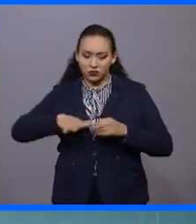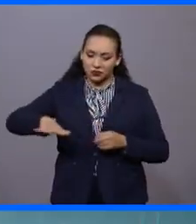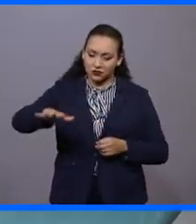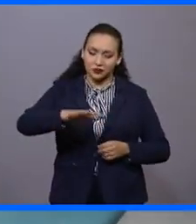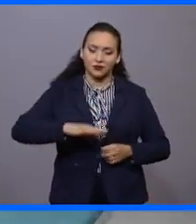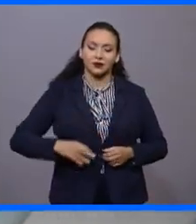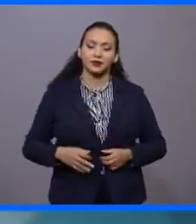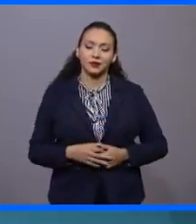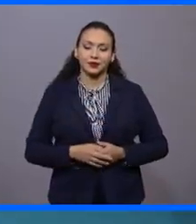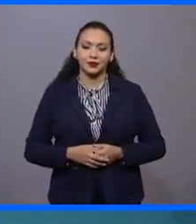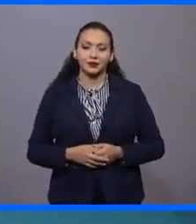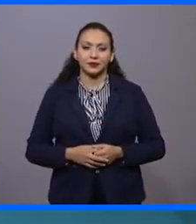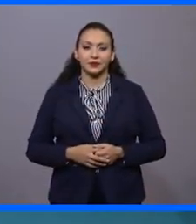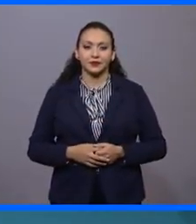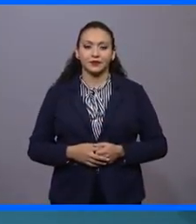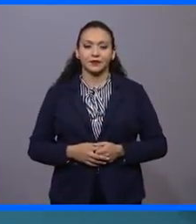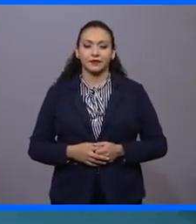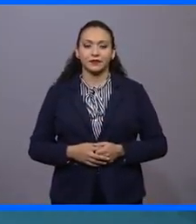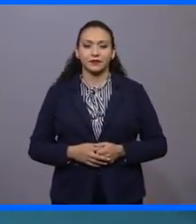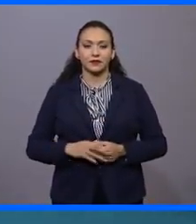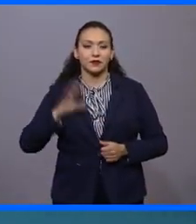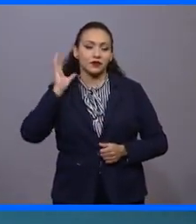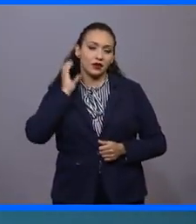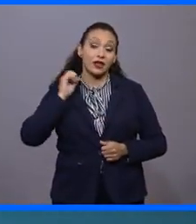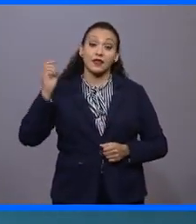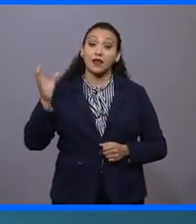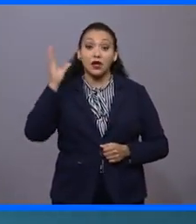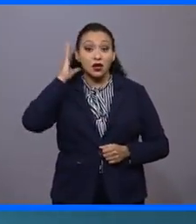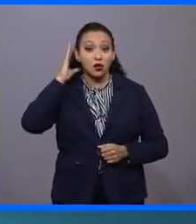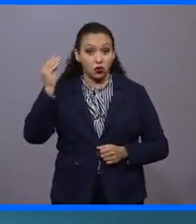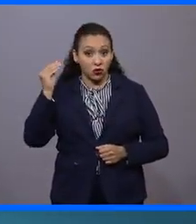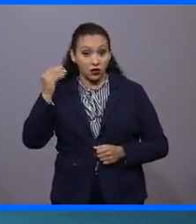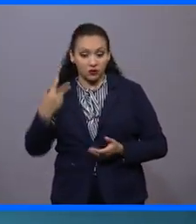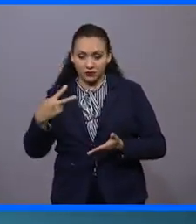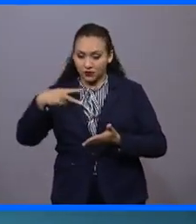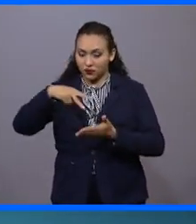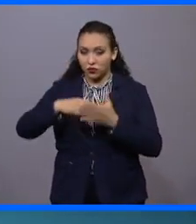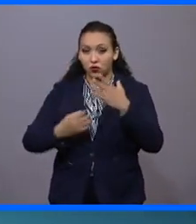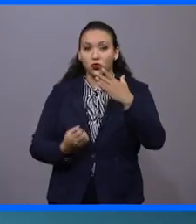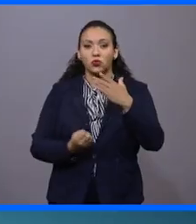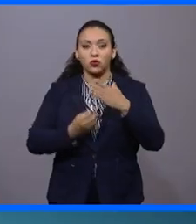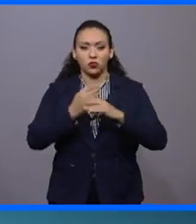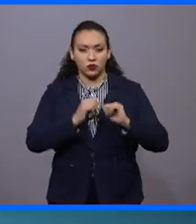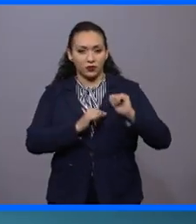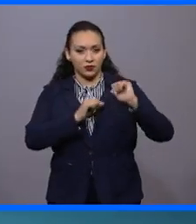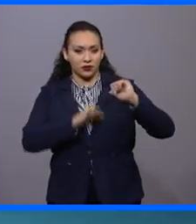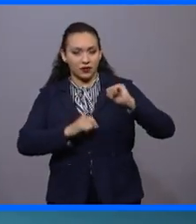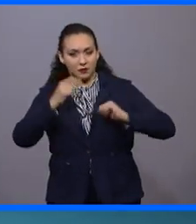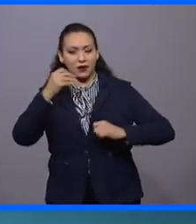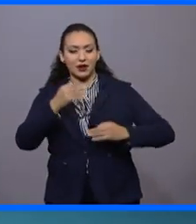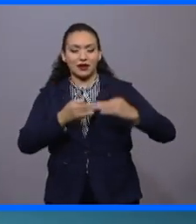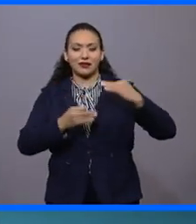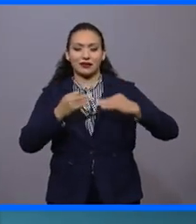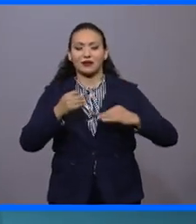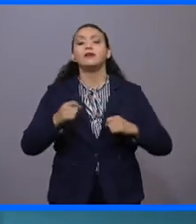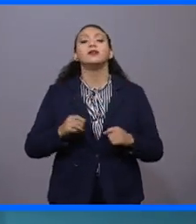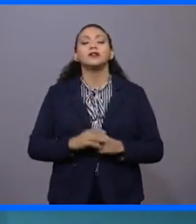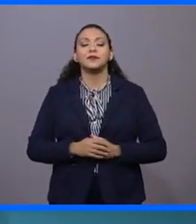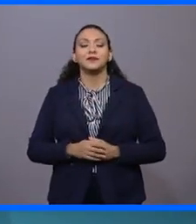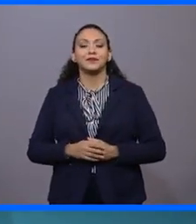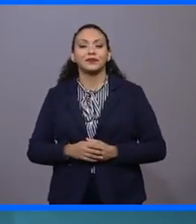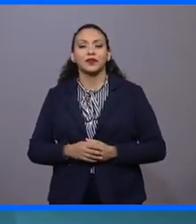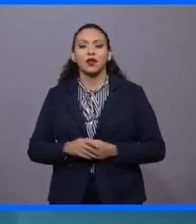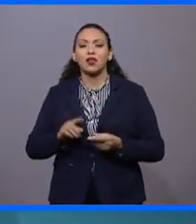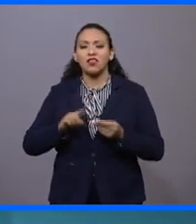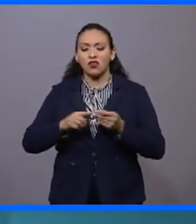entidades. El Congreso de Colima tomó protesta a las y los integrantes del Pleno del Tribunal Superior de Justicia,